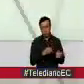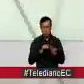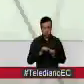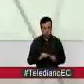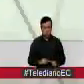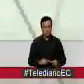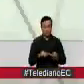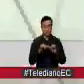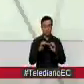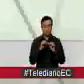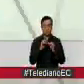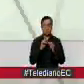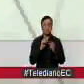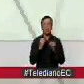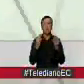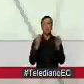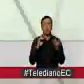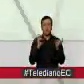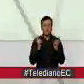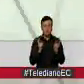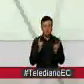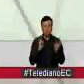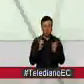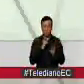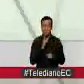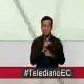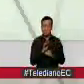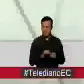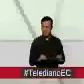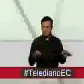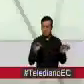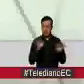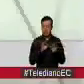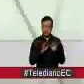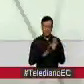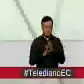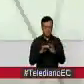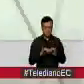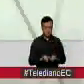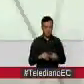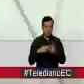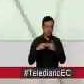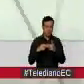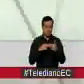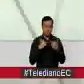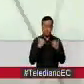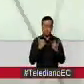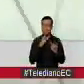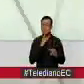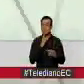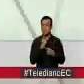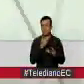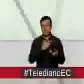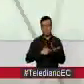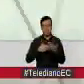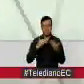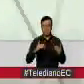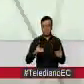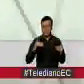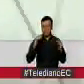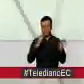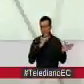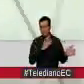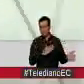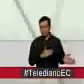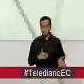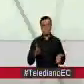darle la vuelta a esas relaciones, 180 grados de cambio, acercarse nuevamente y mantener una relación buena y cordial al más alto nivel,